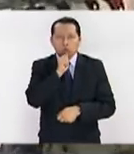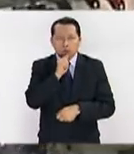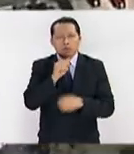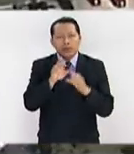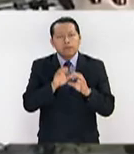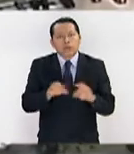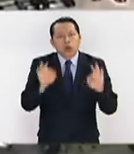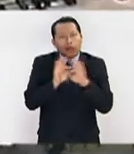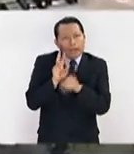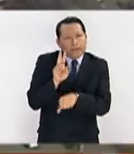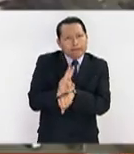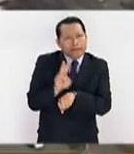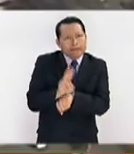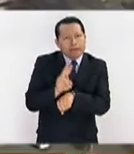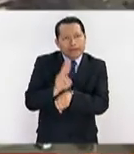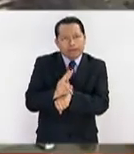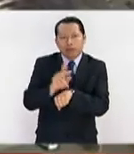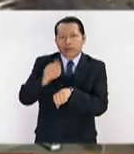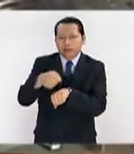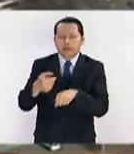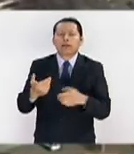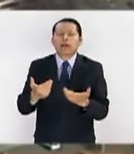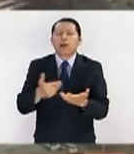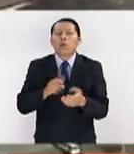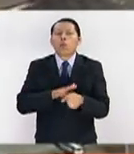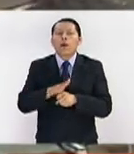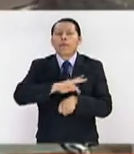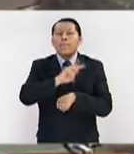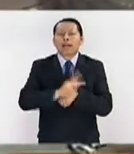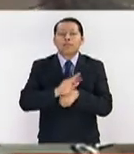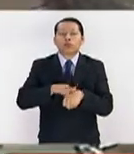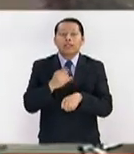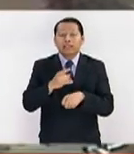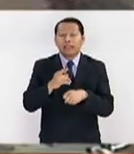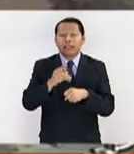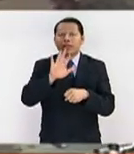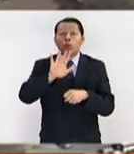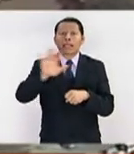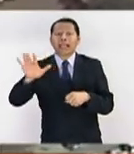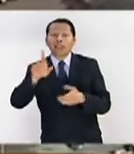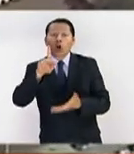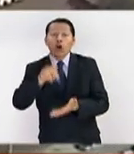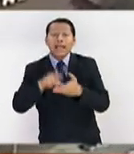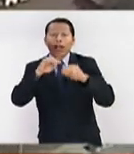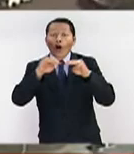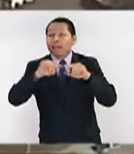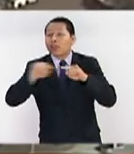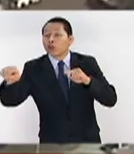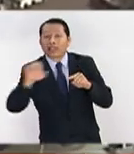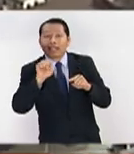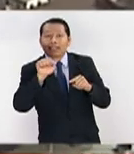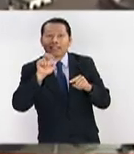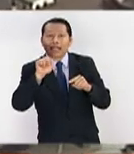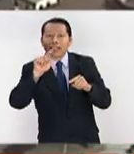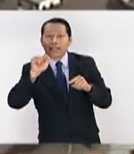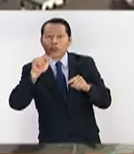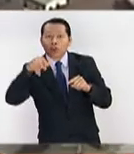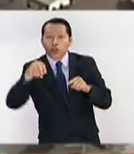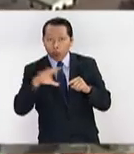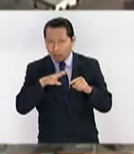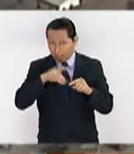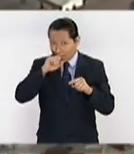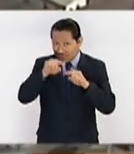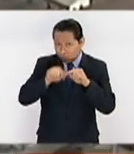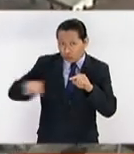pendientes de las identidades de las víctimas, porque a 55 kilómetros de San Antonio, muy probablemente en esa